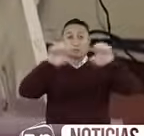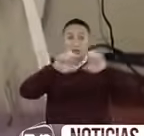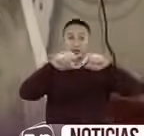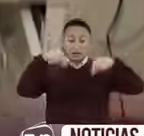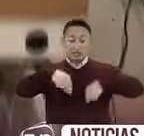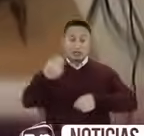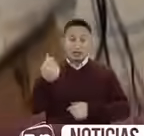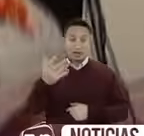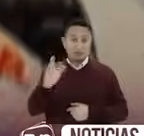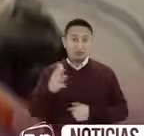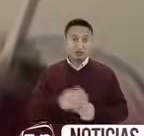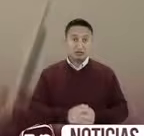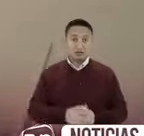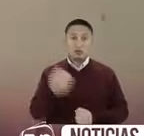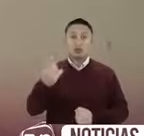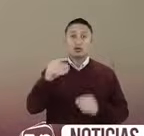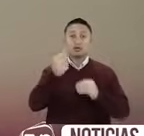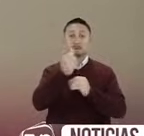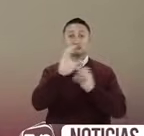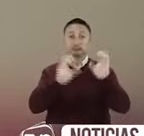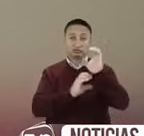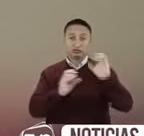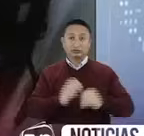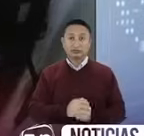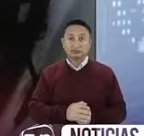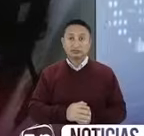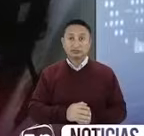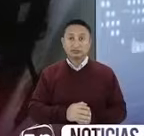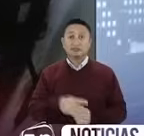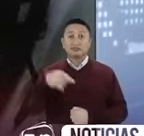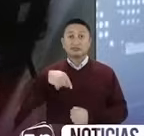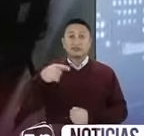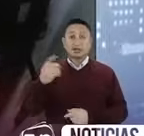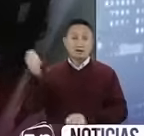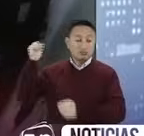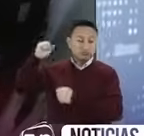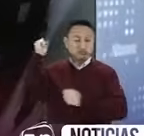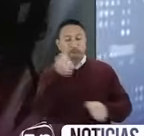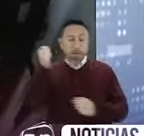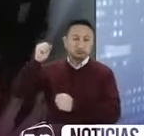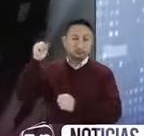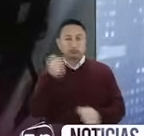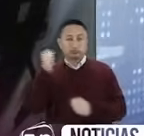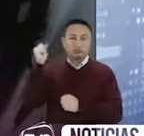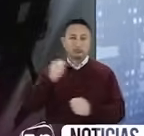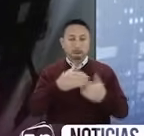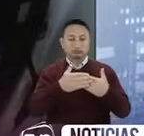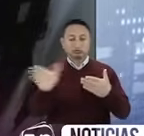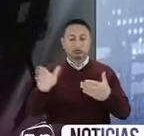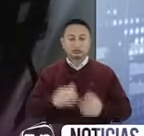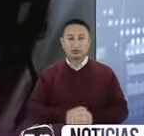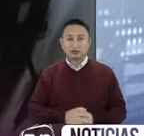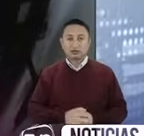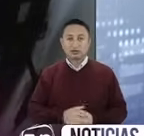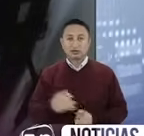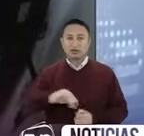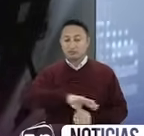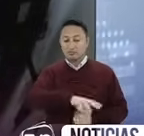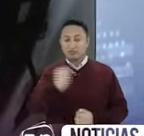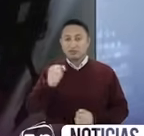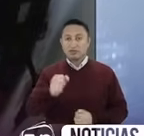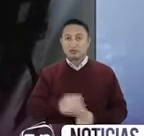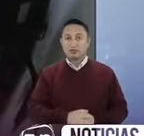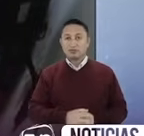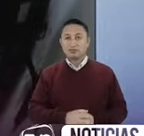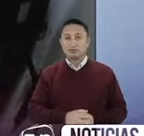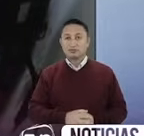sino puras transacciones. De tanto combazo que le dieron esa puerta, cayó y ahí es que se enfocaron solo en eso. Cogieron su objetivo, se